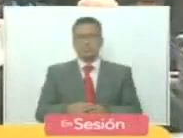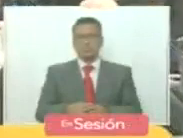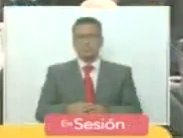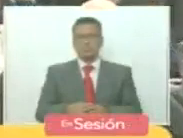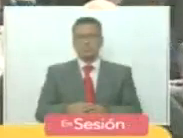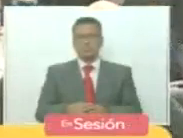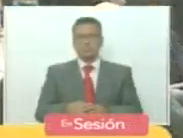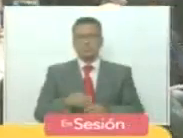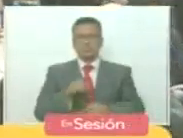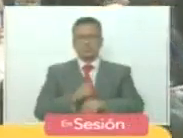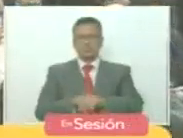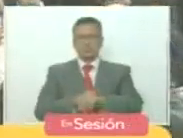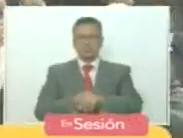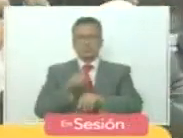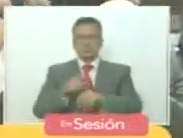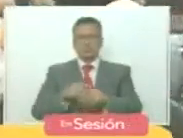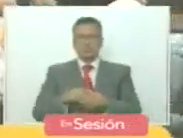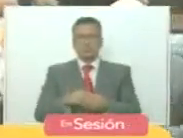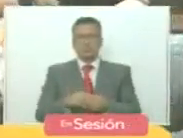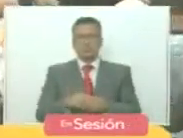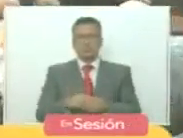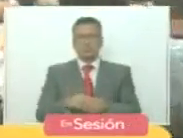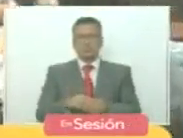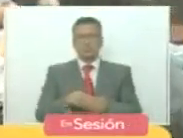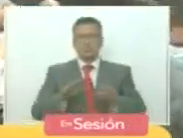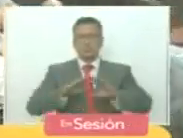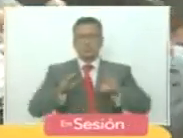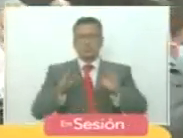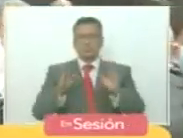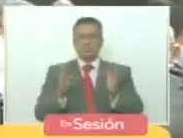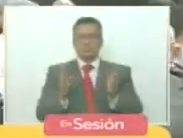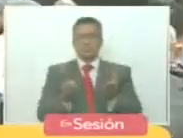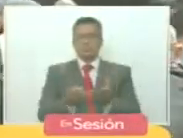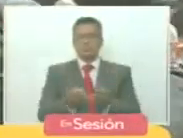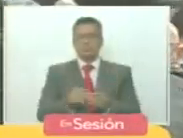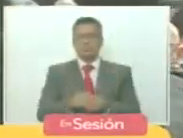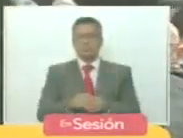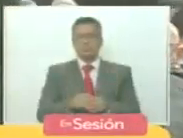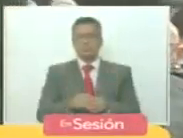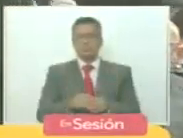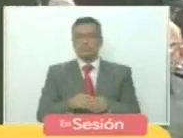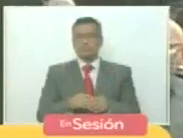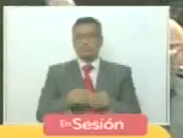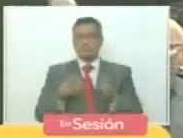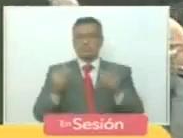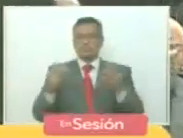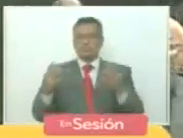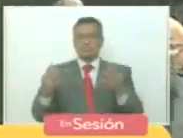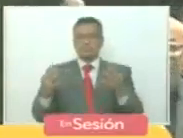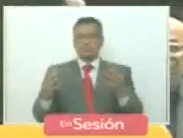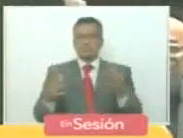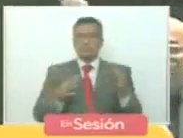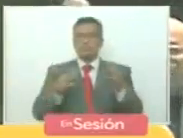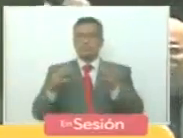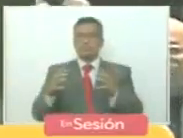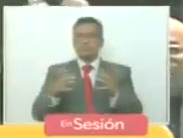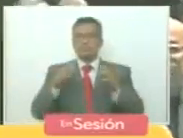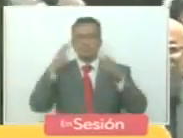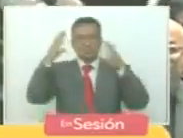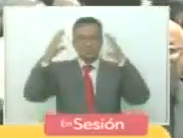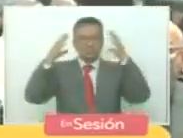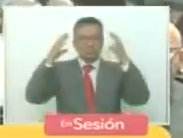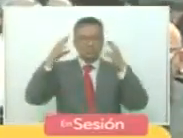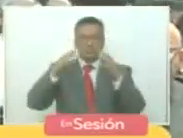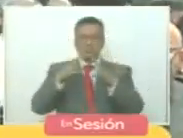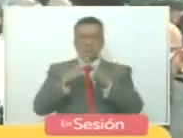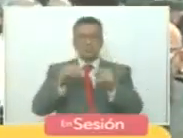En un momento en que el mundo está muy convulsionado y casi